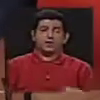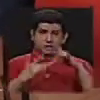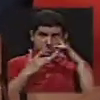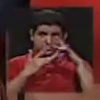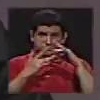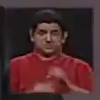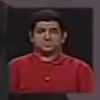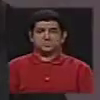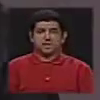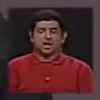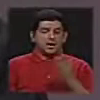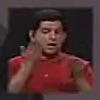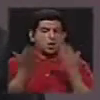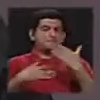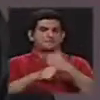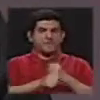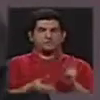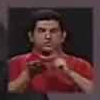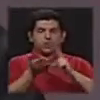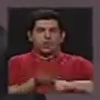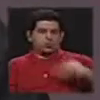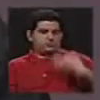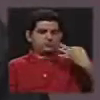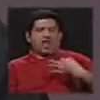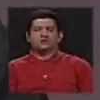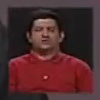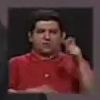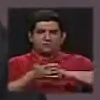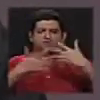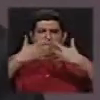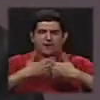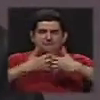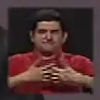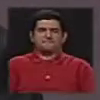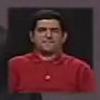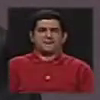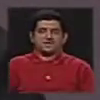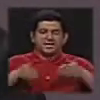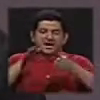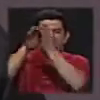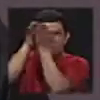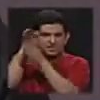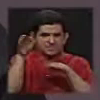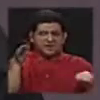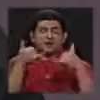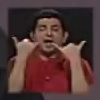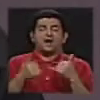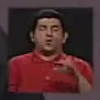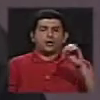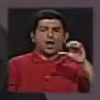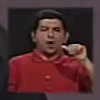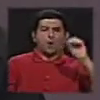hay que hacer una comparación entre el contrato original, que fue el que firmó la concesionaria del Valle, Autopistas del Valle, y el que está firmando ahora